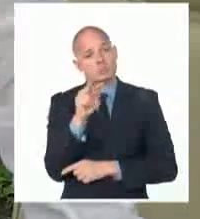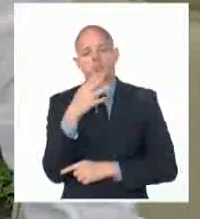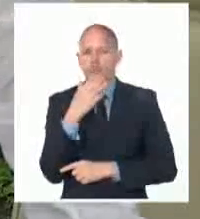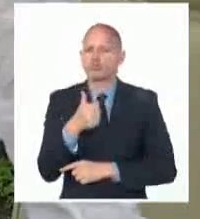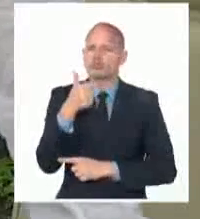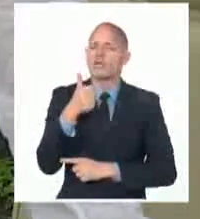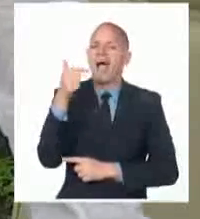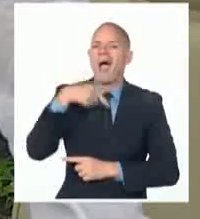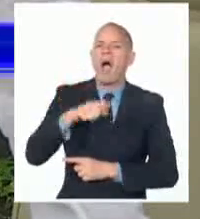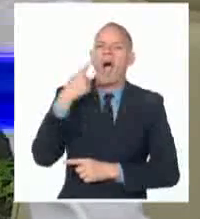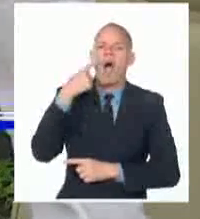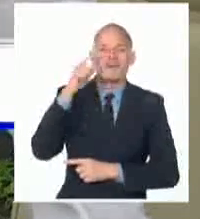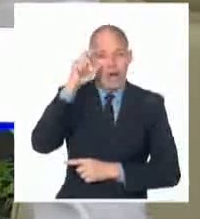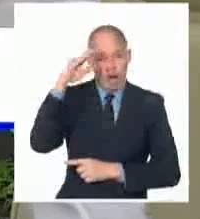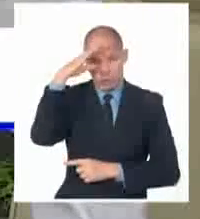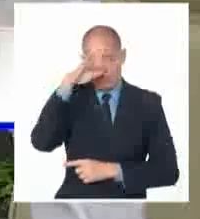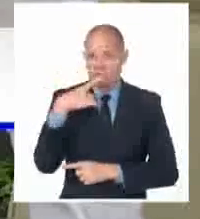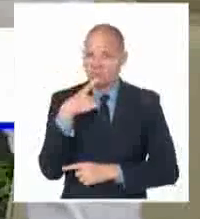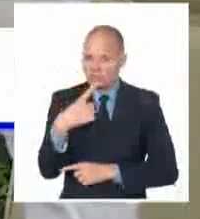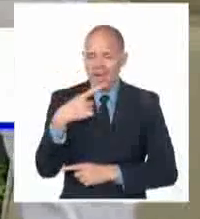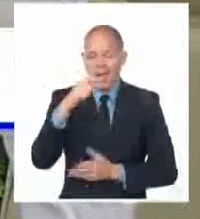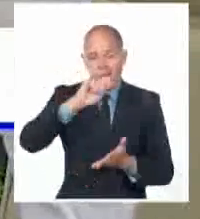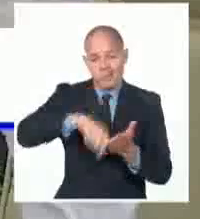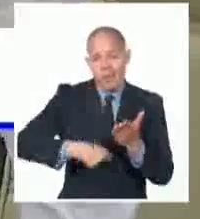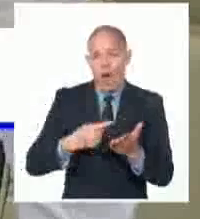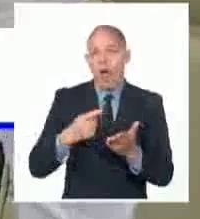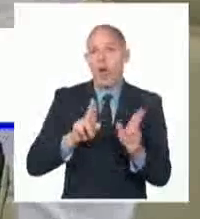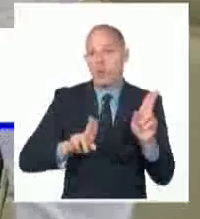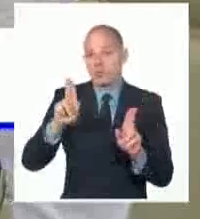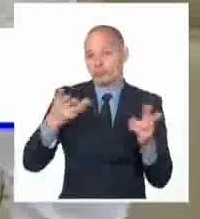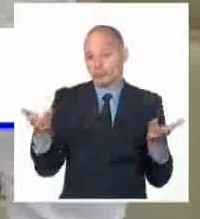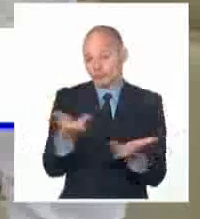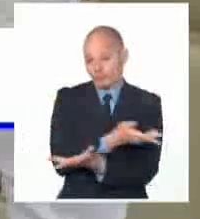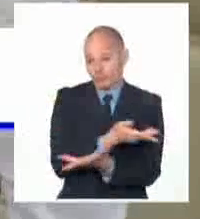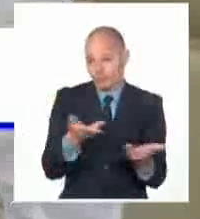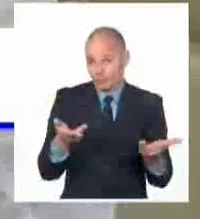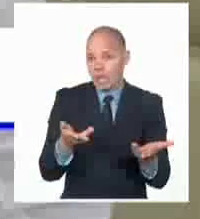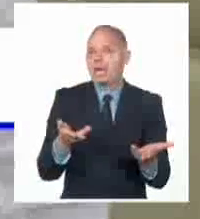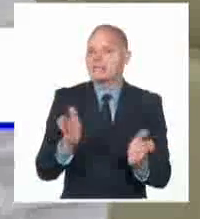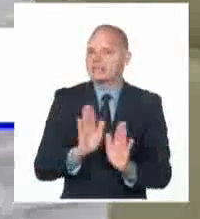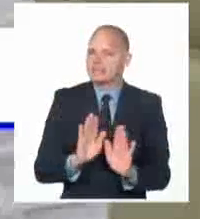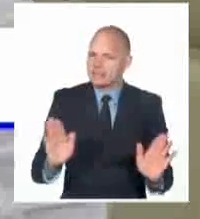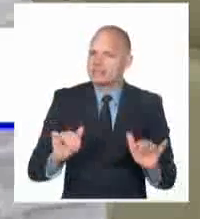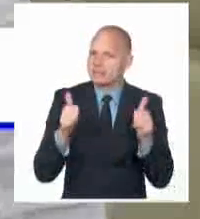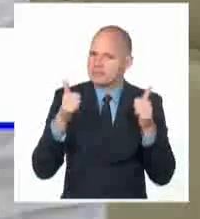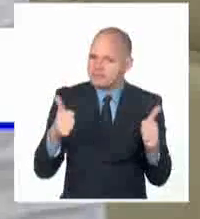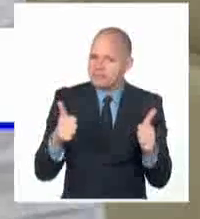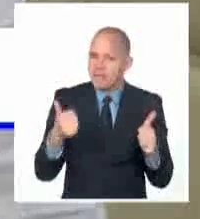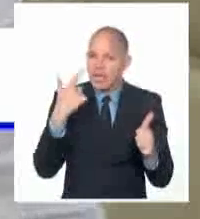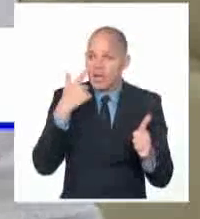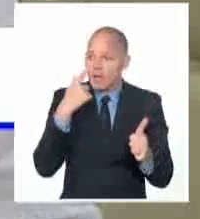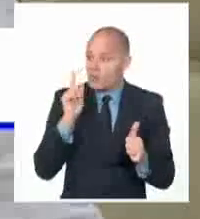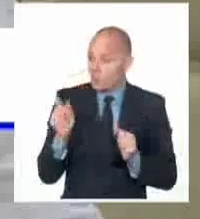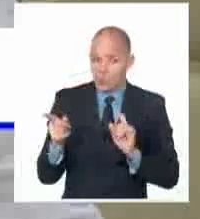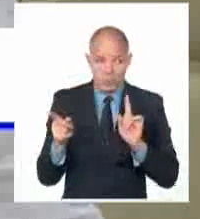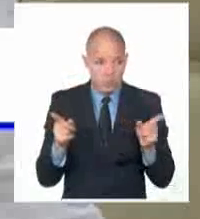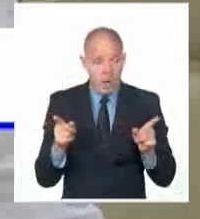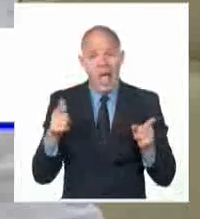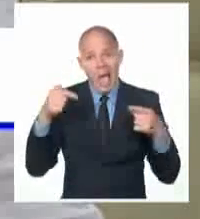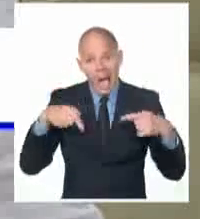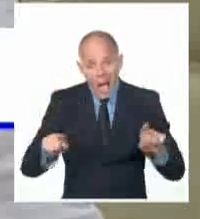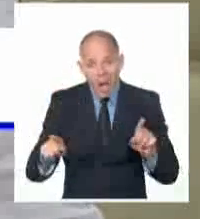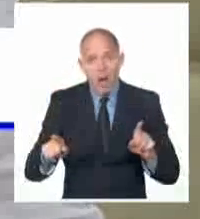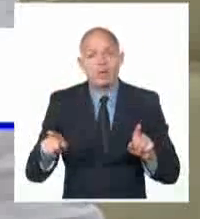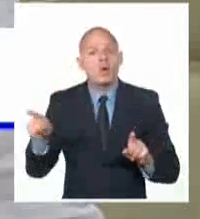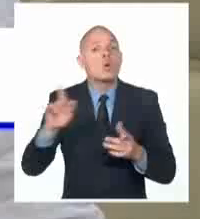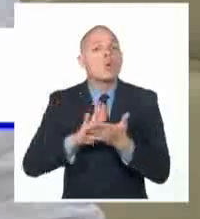Que firma de estos acuerdos parciales hoy, que los llevan a ustedes a un cese al fuego,